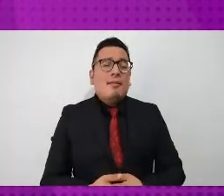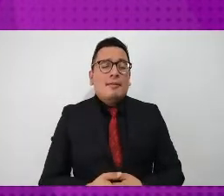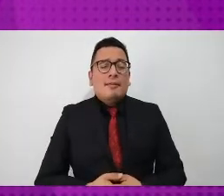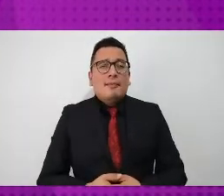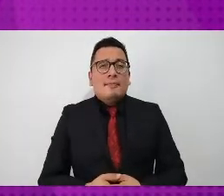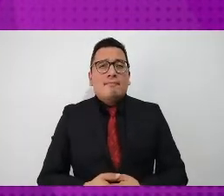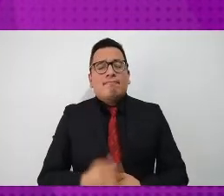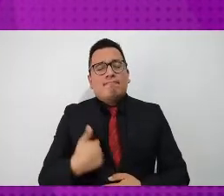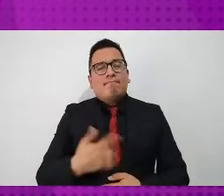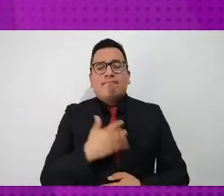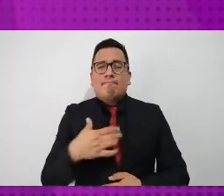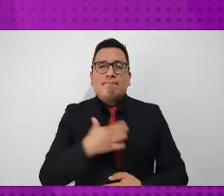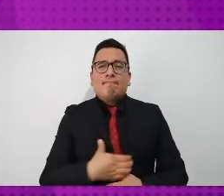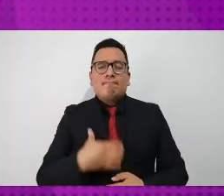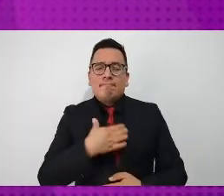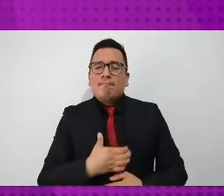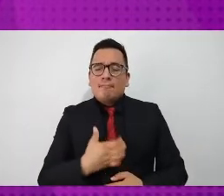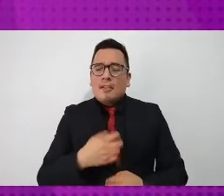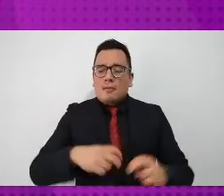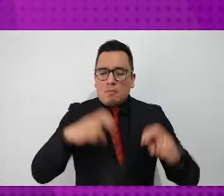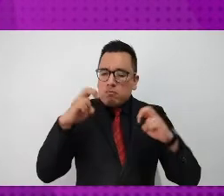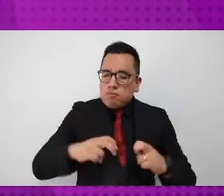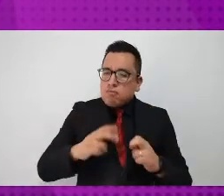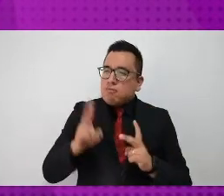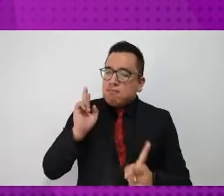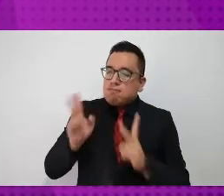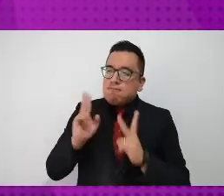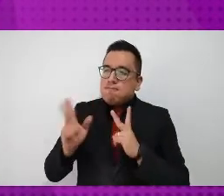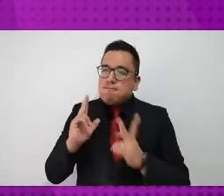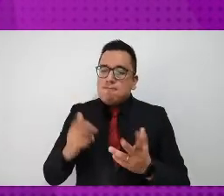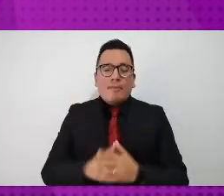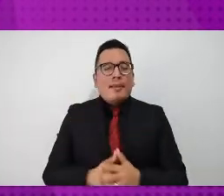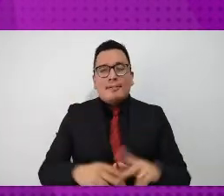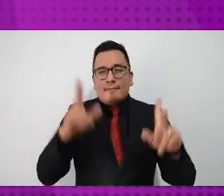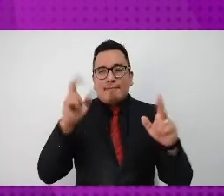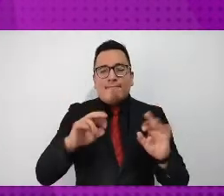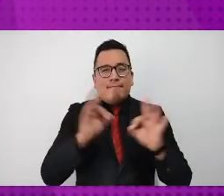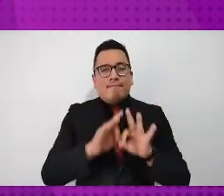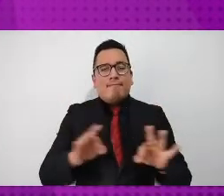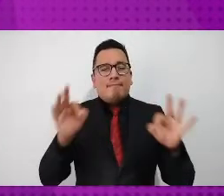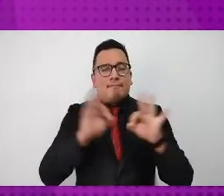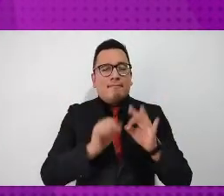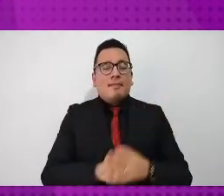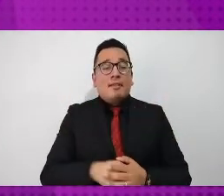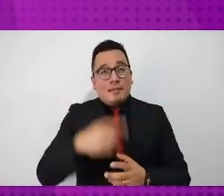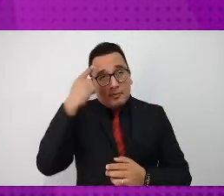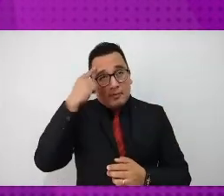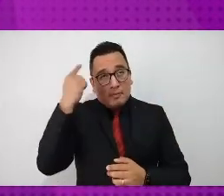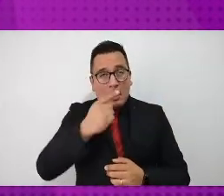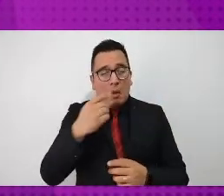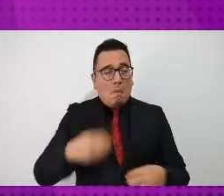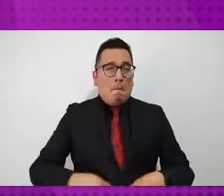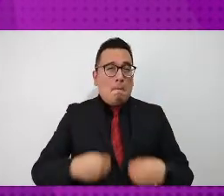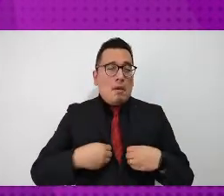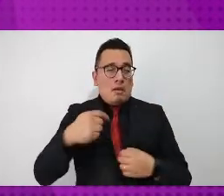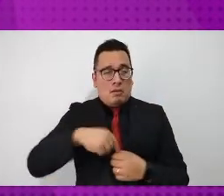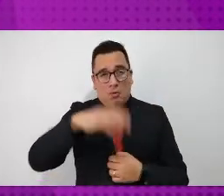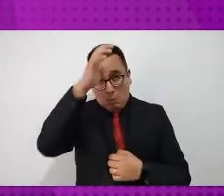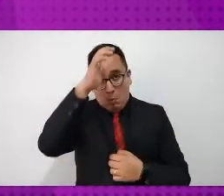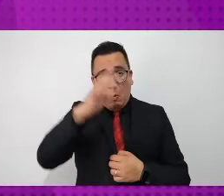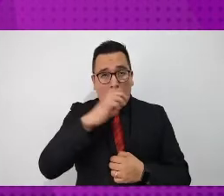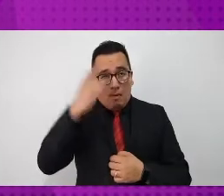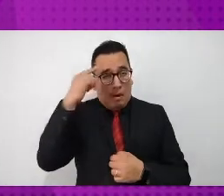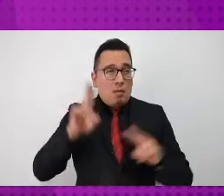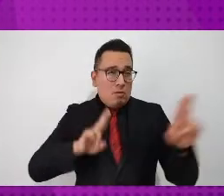y muy contento con estar con ustedes para poder platicar grandes temas que son fundamentales para la vida democrática de coahuila